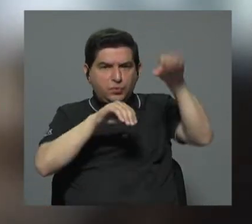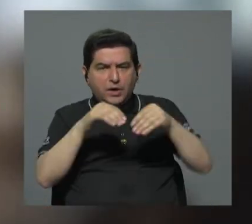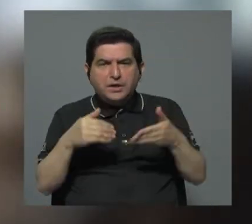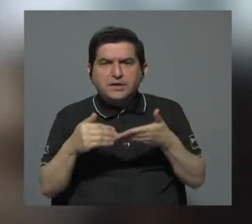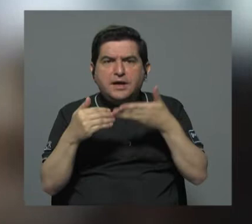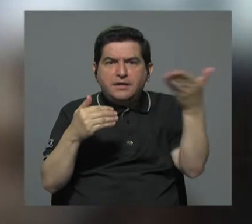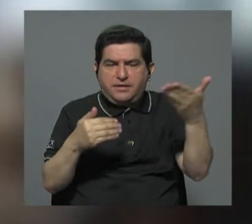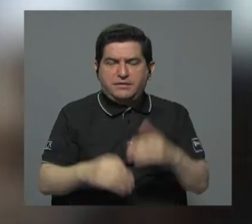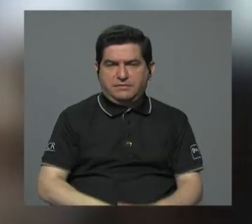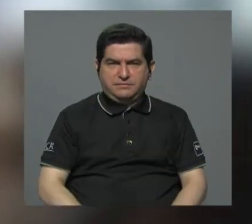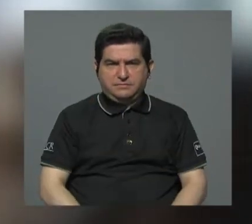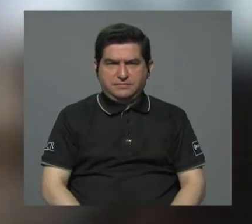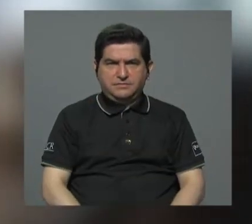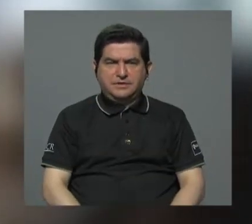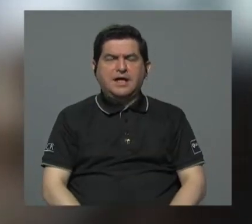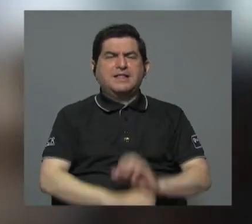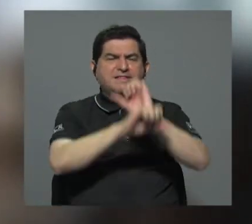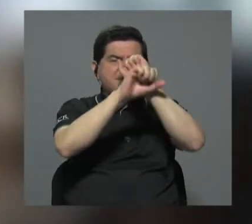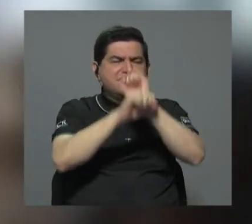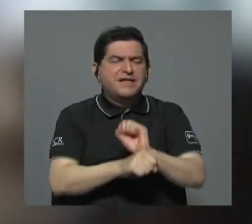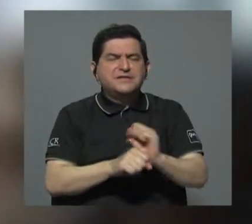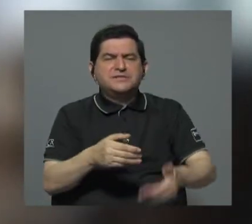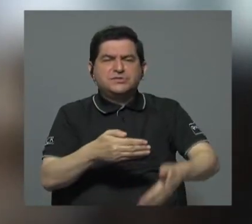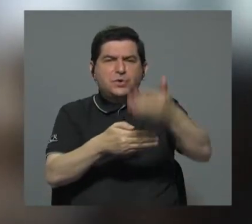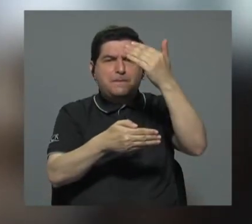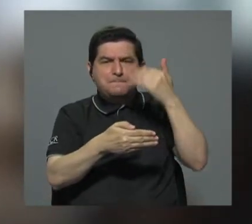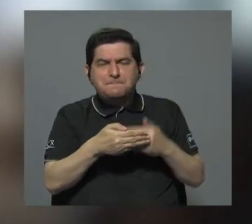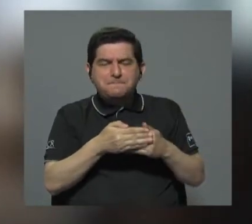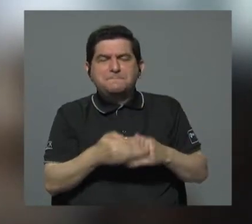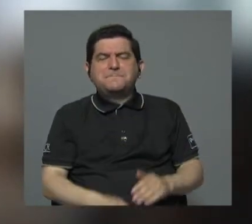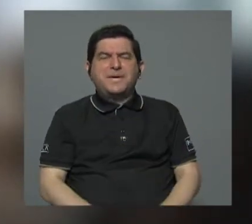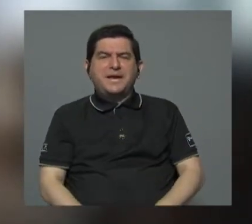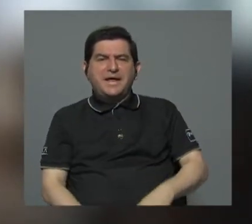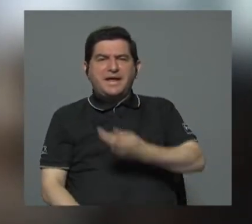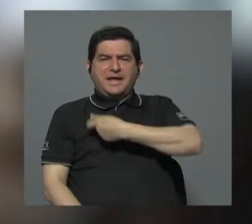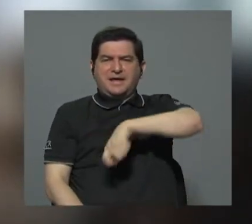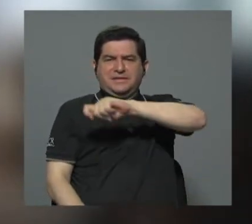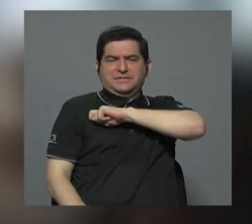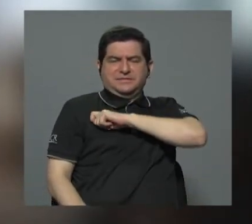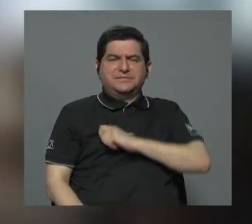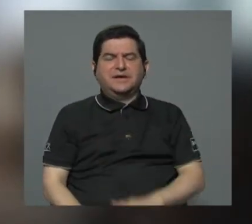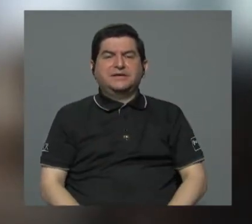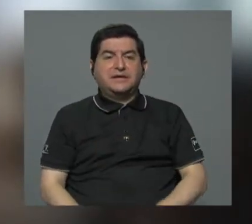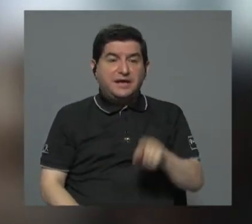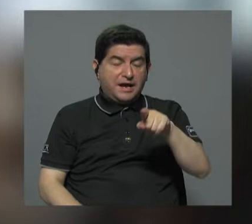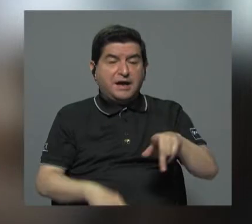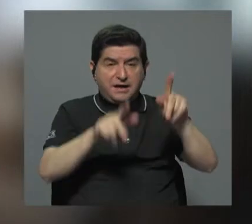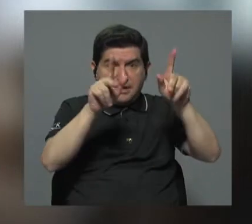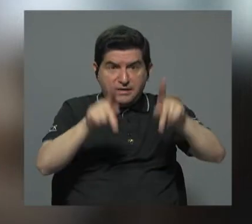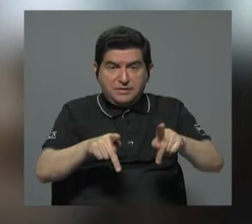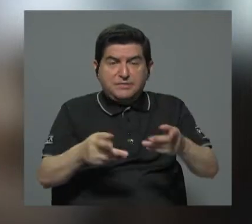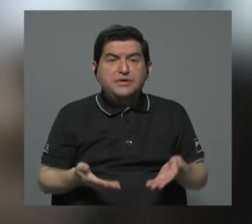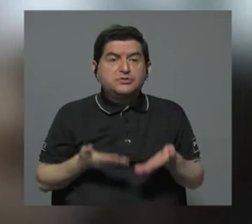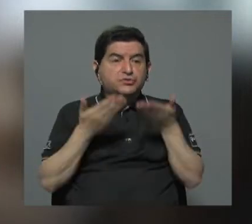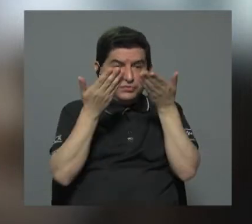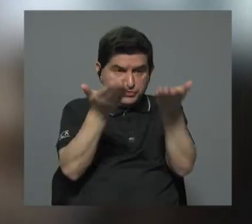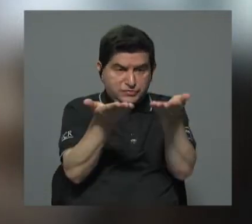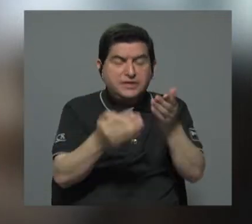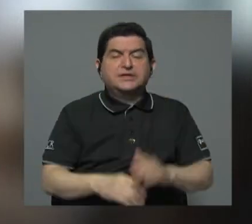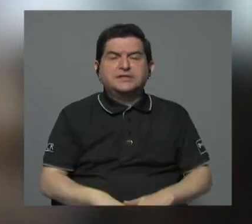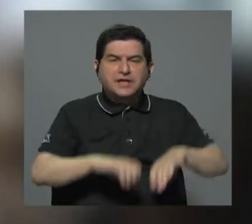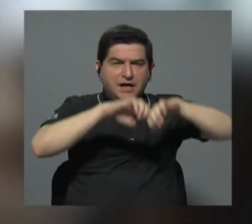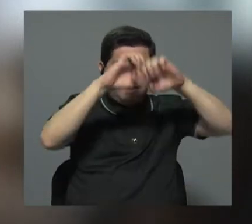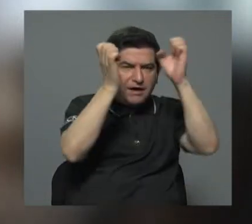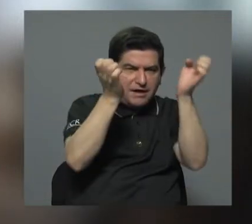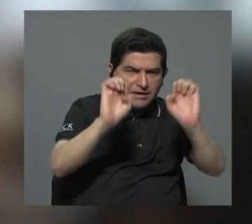elementos, como digo, de la tradición prehispánica de pintar. Entonces me encuentro con unos personajes a los que se le otorgan estos escudos, y